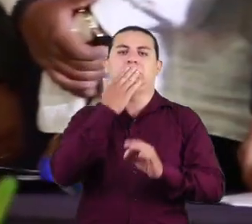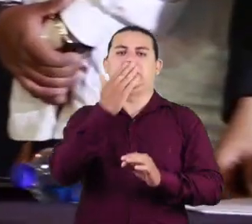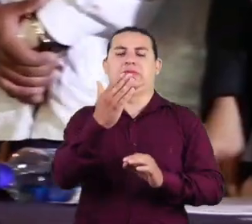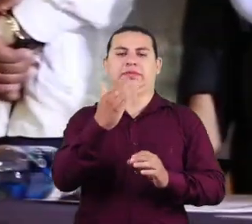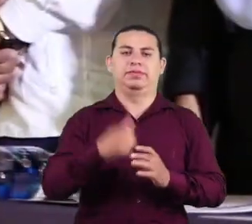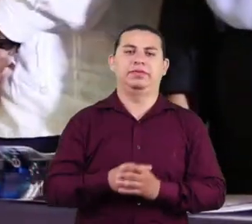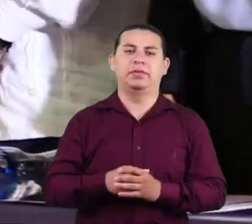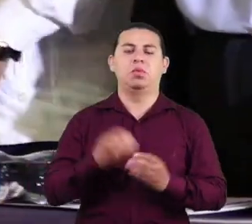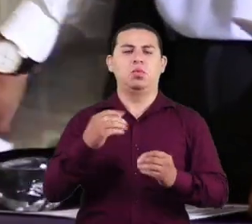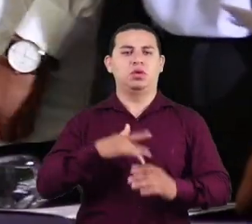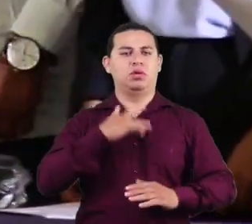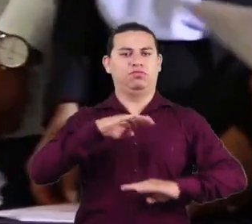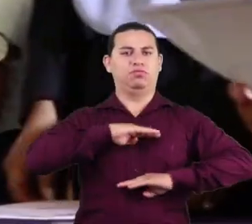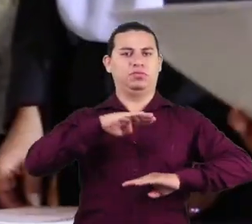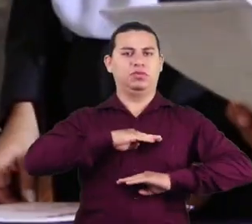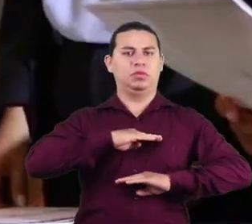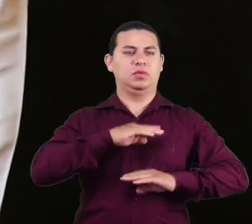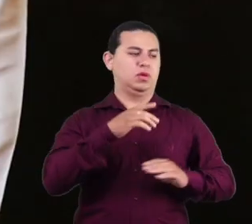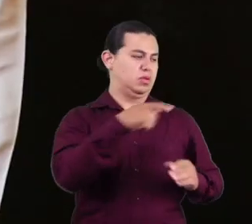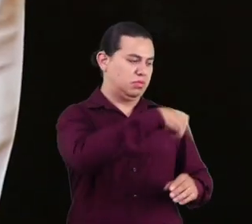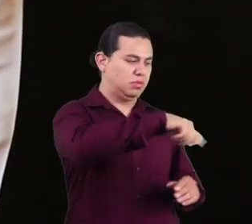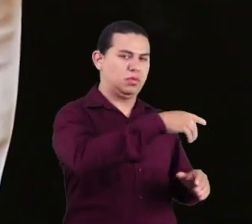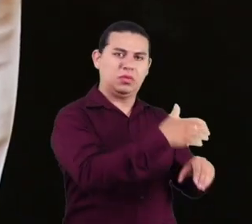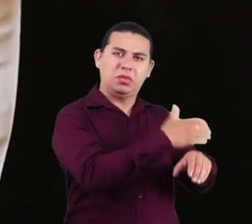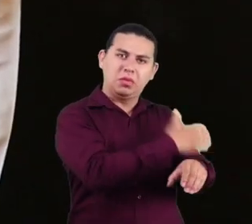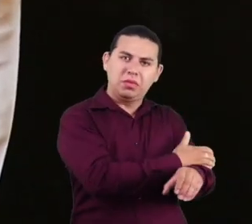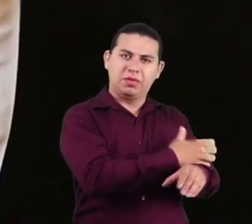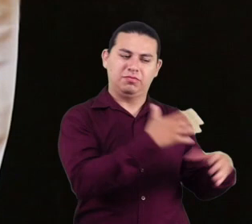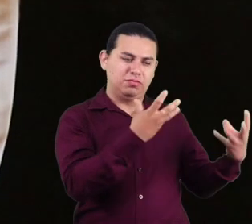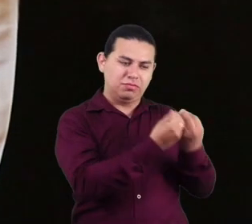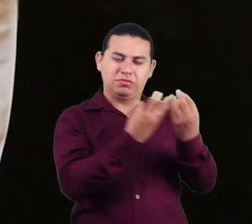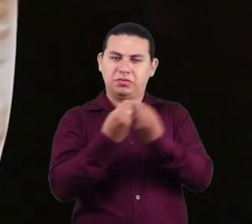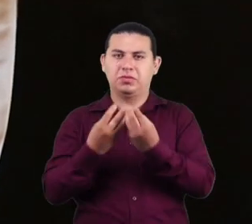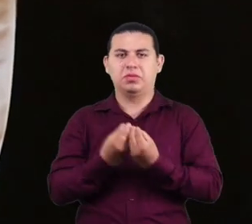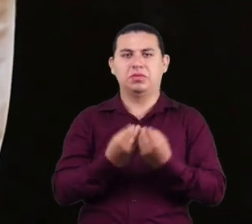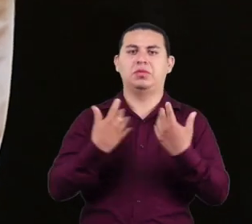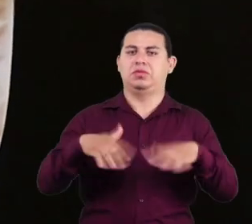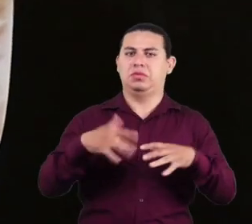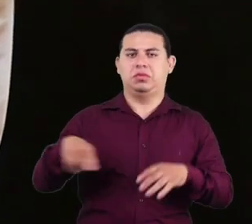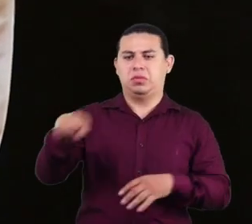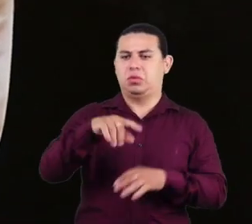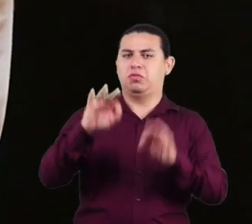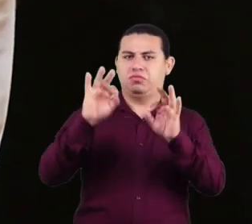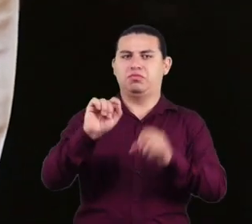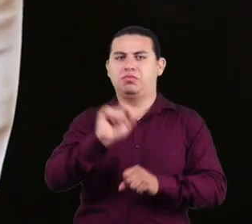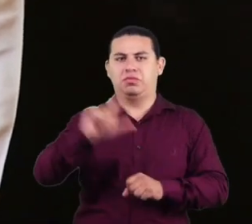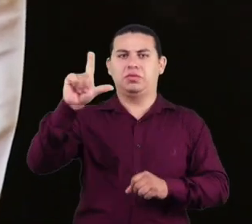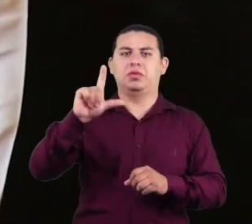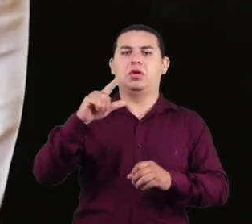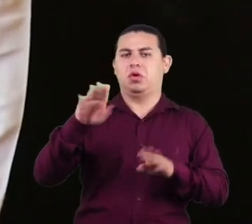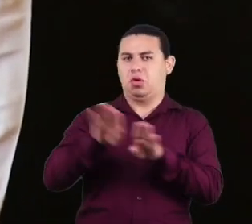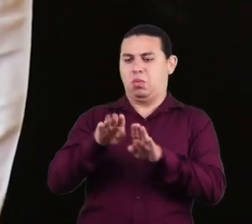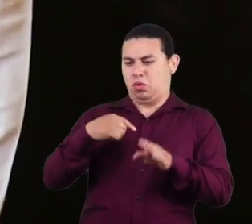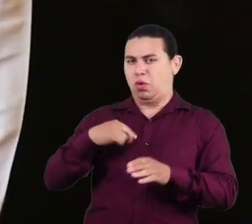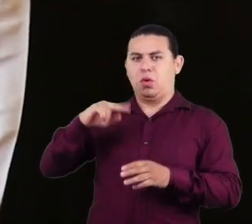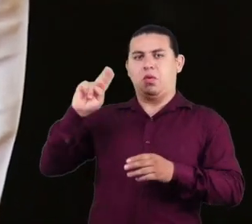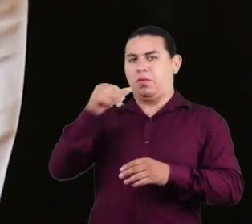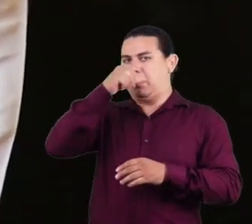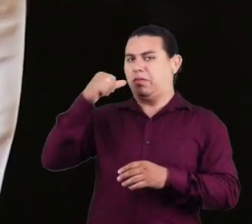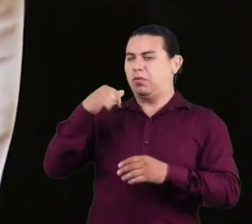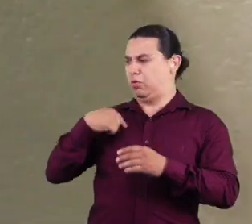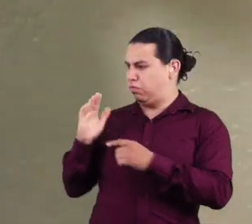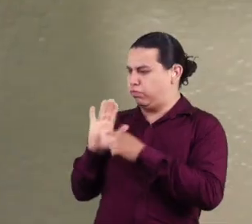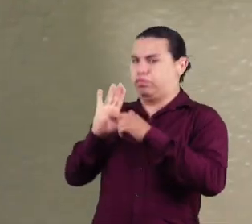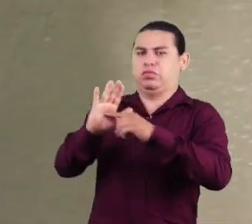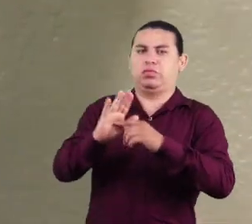orgullo, satisfacción de compañeros. Bombo y platillo puede decir que somos orgullosamente WAPJO y que podemos representar a la universidad en